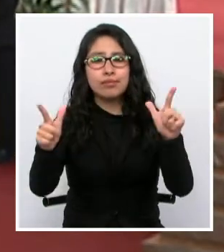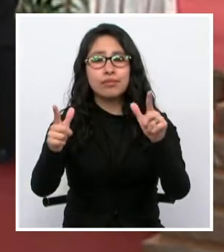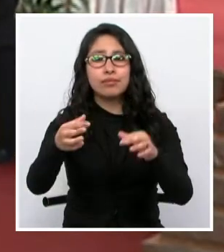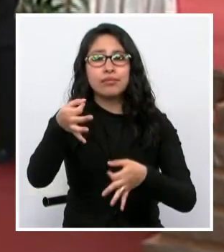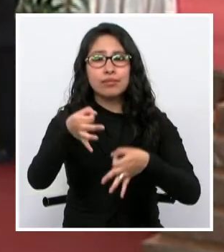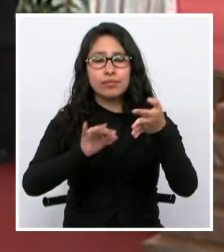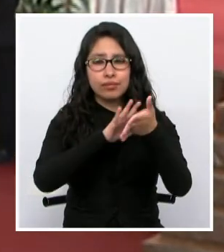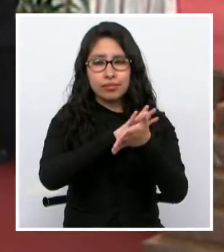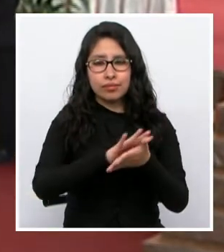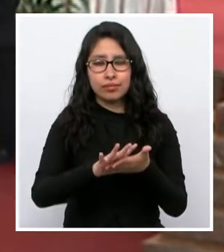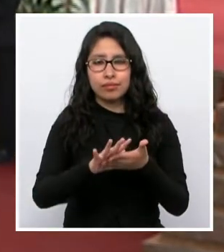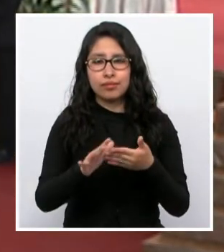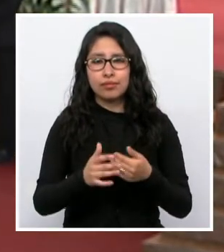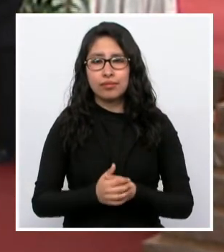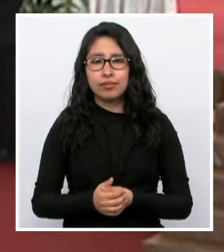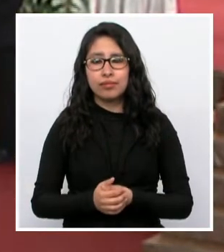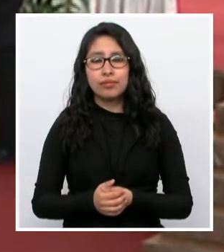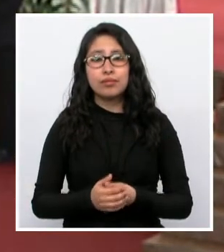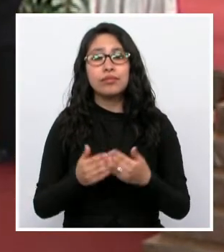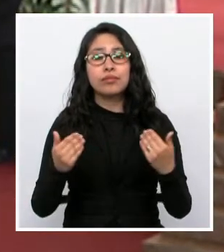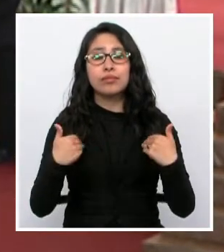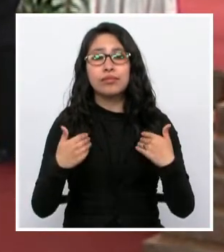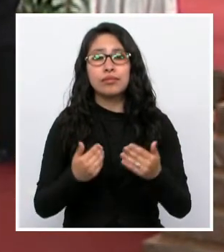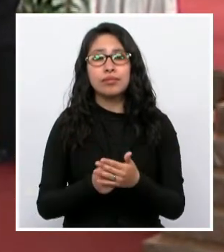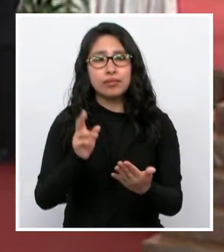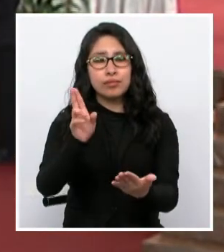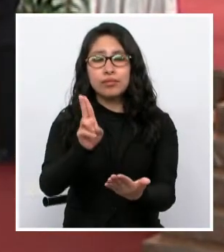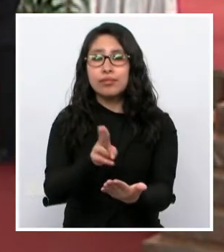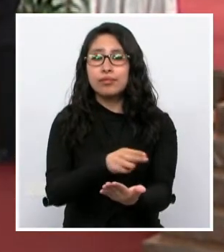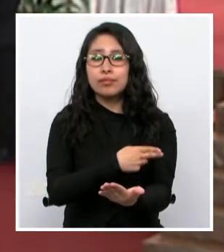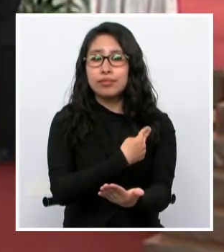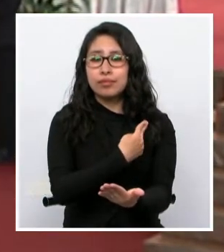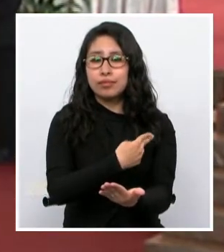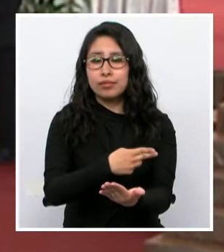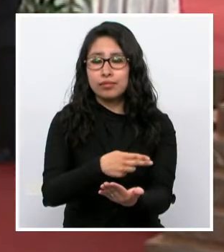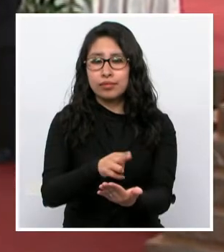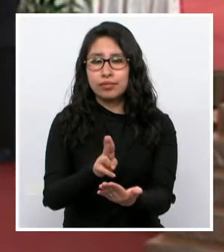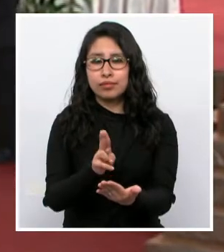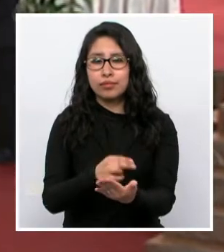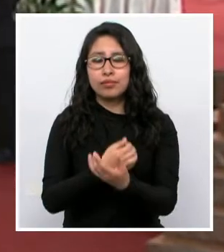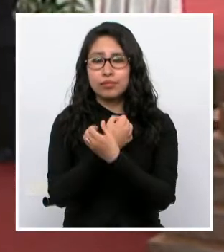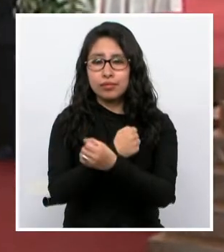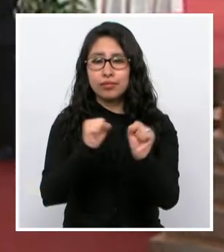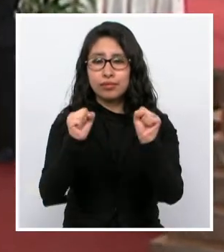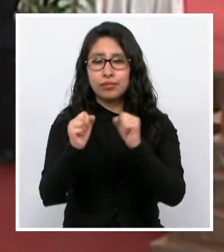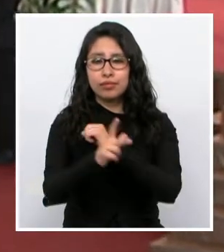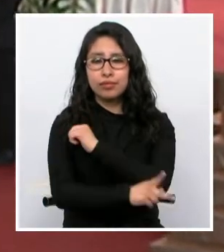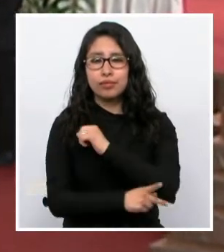unción patriótica entonaremos el himno Salve, oh Patria.